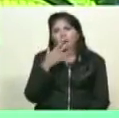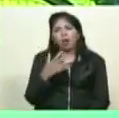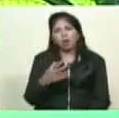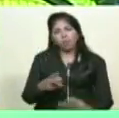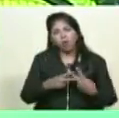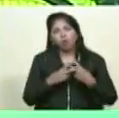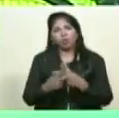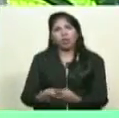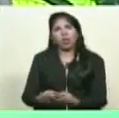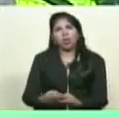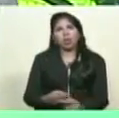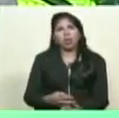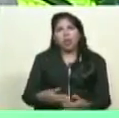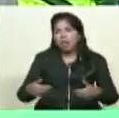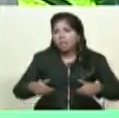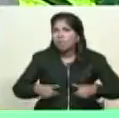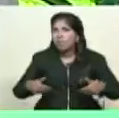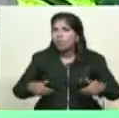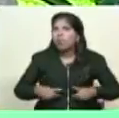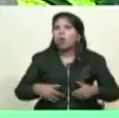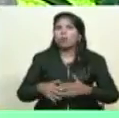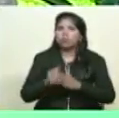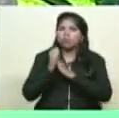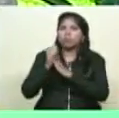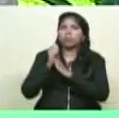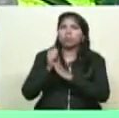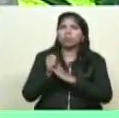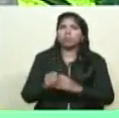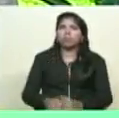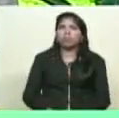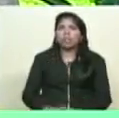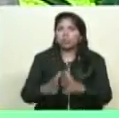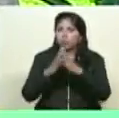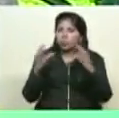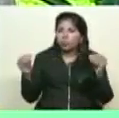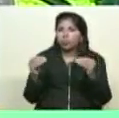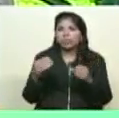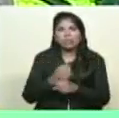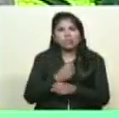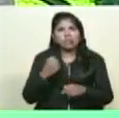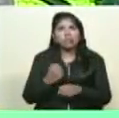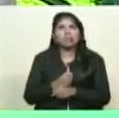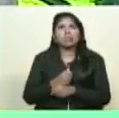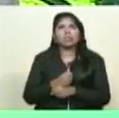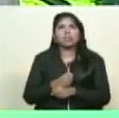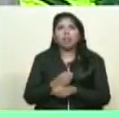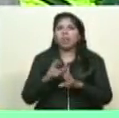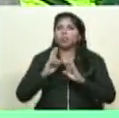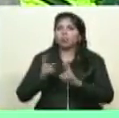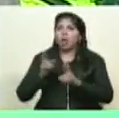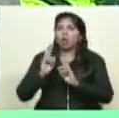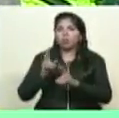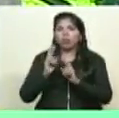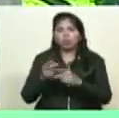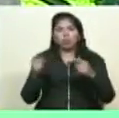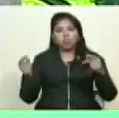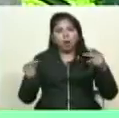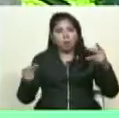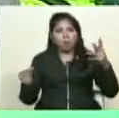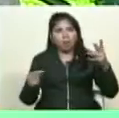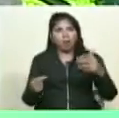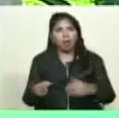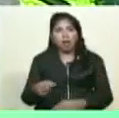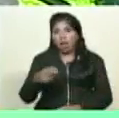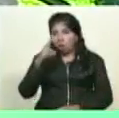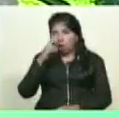fe en los esfuerzos bien dirigidos. Tengo fe en el trabajo diario, en los resultados que han venido obteniendo. Tengo fe en la